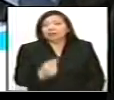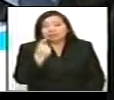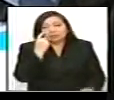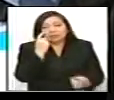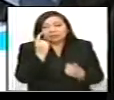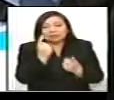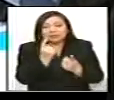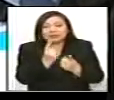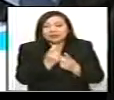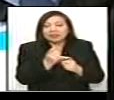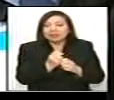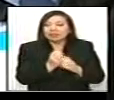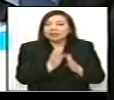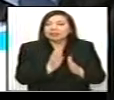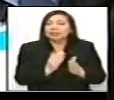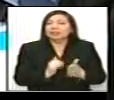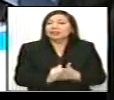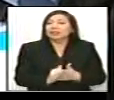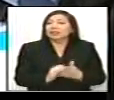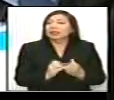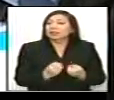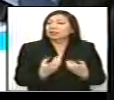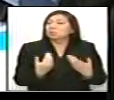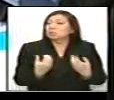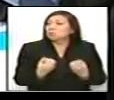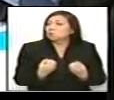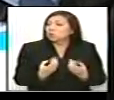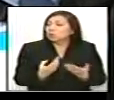conocedores del tema de informalidad y ya muchos han